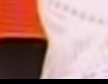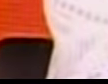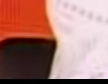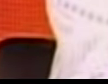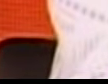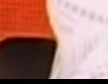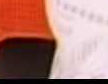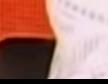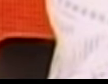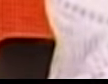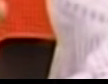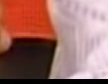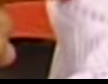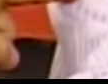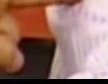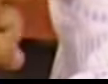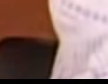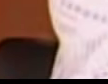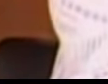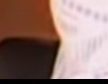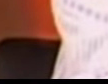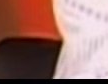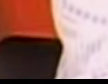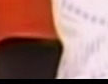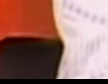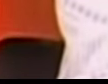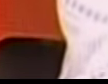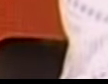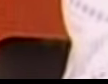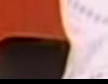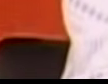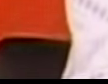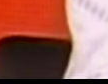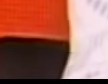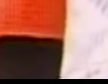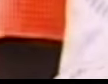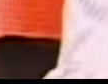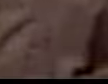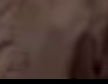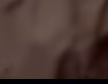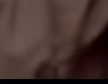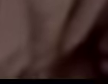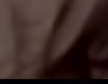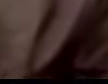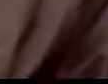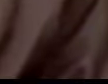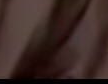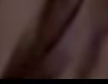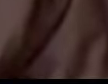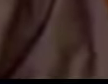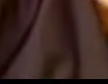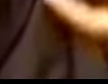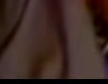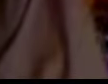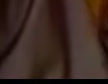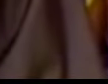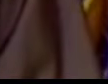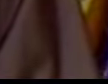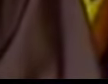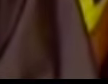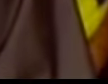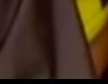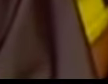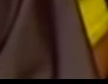este quichua o no? Of course. Que habla quichua pelucón este, of ¿no? Course. Pero sí se le entiende. Sí, yeah. Sí, no nos divida, presidente. Los quichuas somos uno